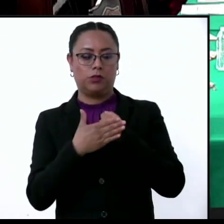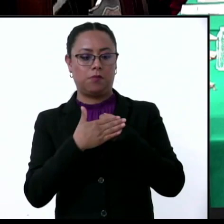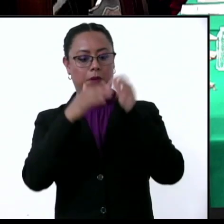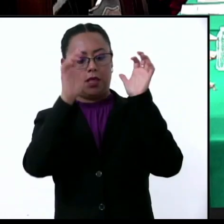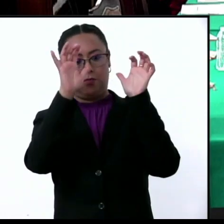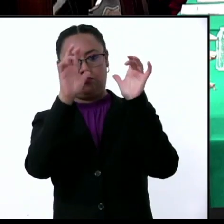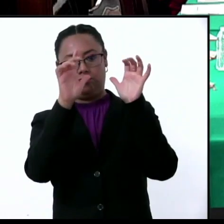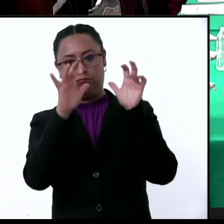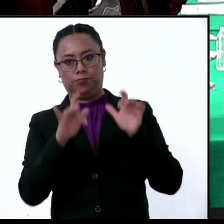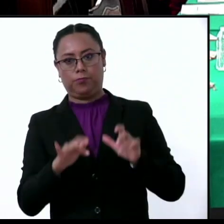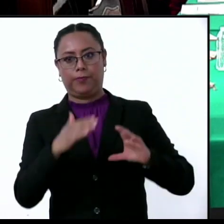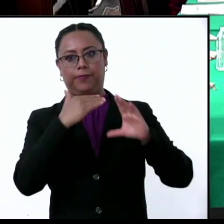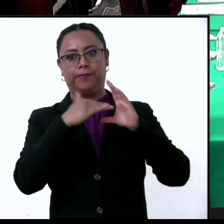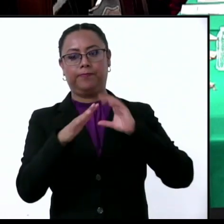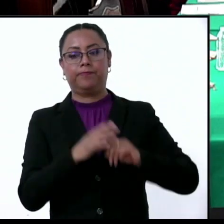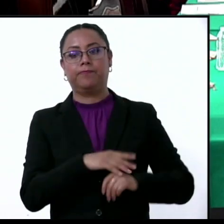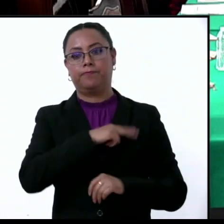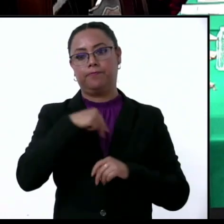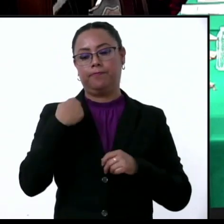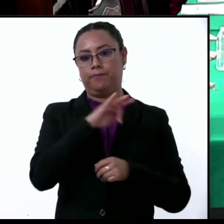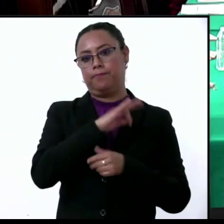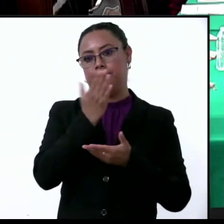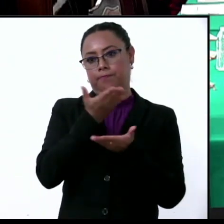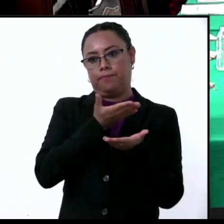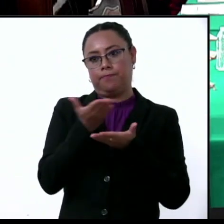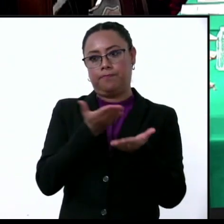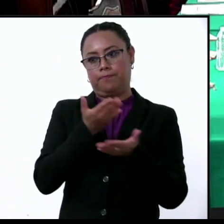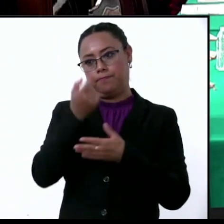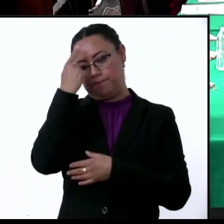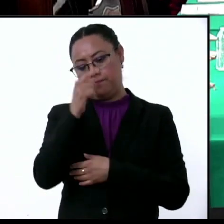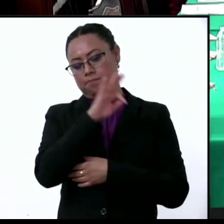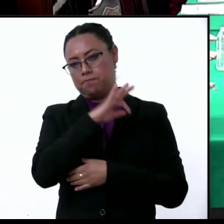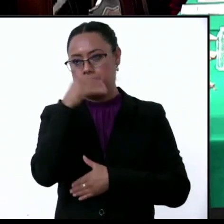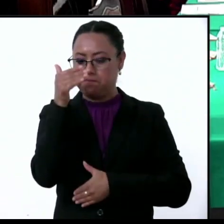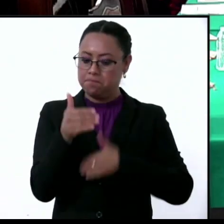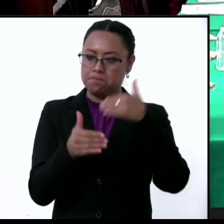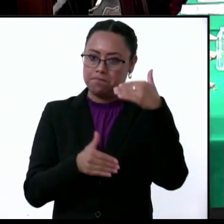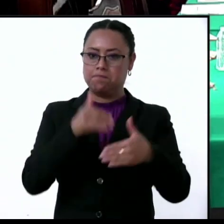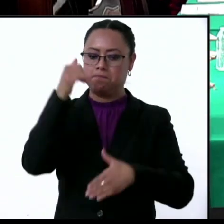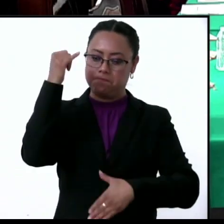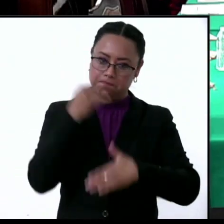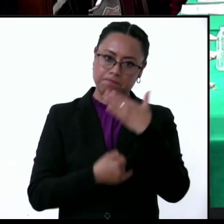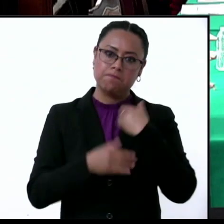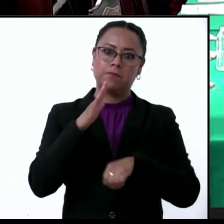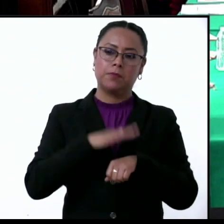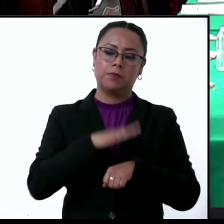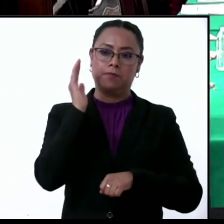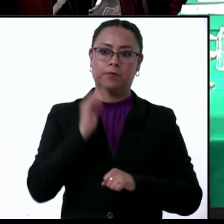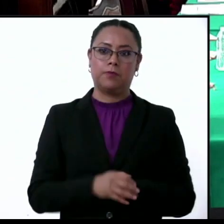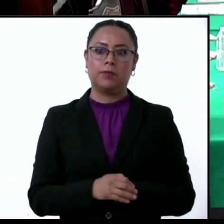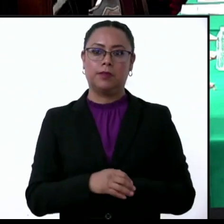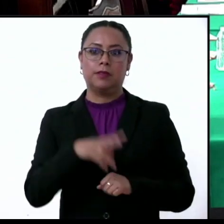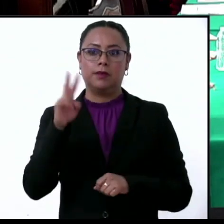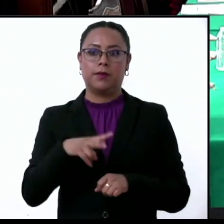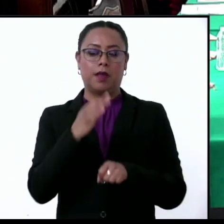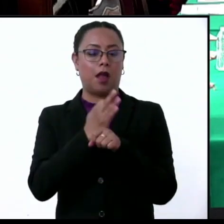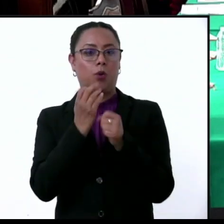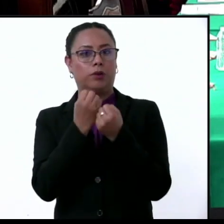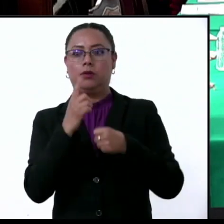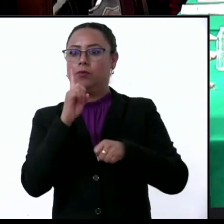haremos llegar y les compartiremos, claro, para poder avanzar y profundizar. Ha sido una